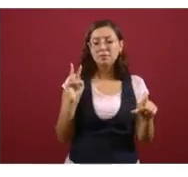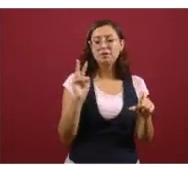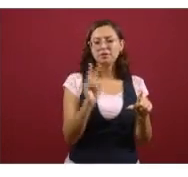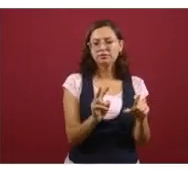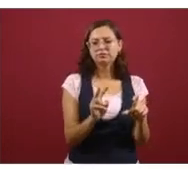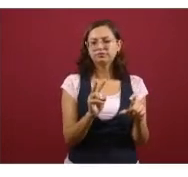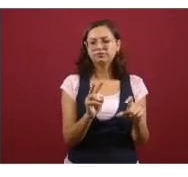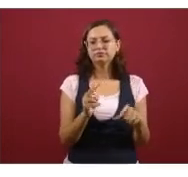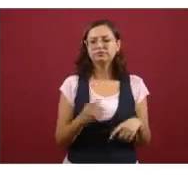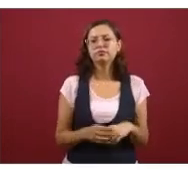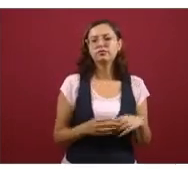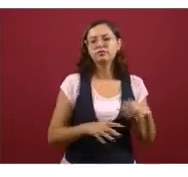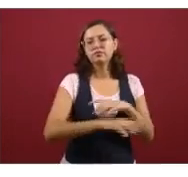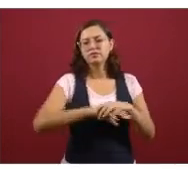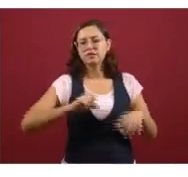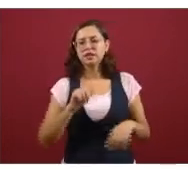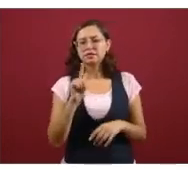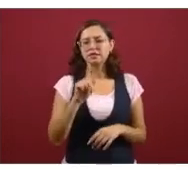Hubo retiros por